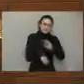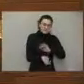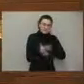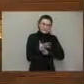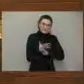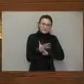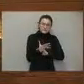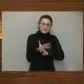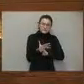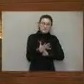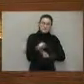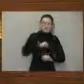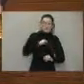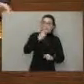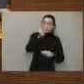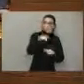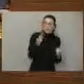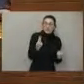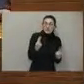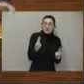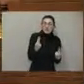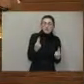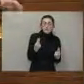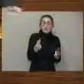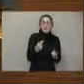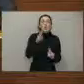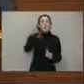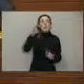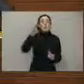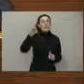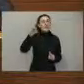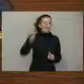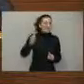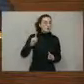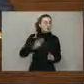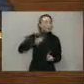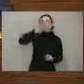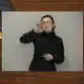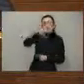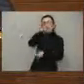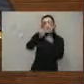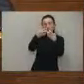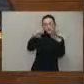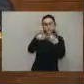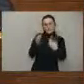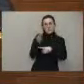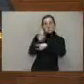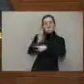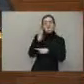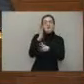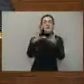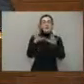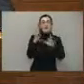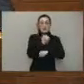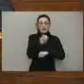estas residencias públicas, desde el Grupo de UPyD formulamos una pregunta por escrito a la consejera de Bienestar Social el pasado día 10 de